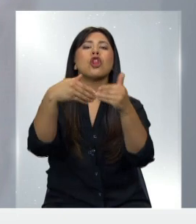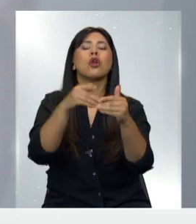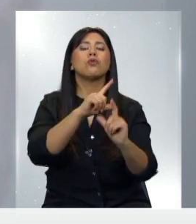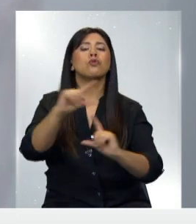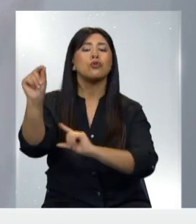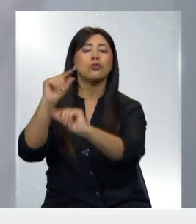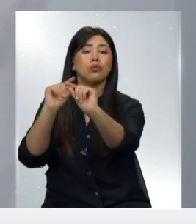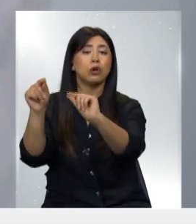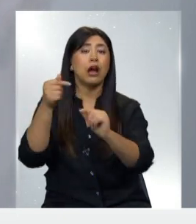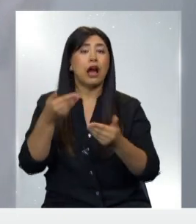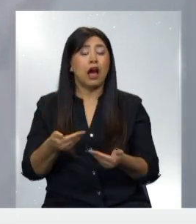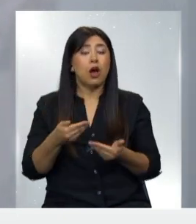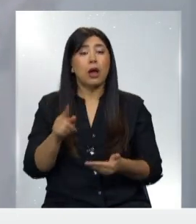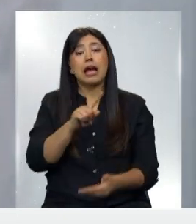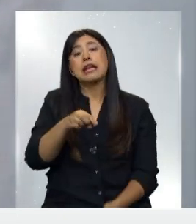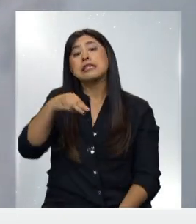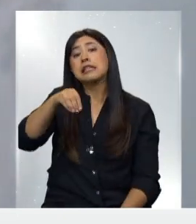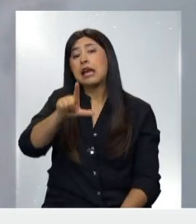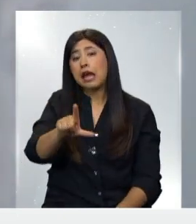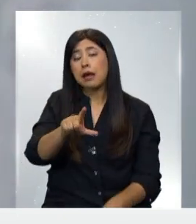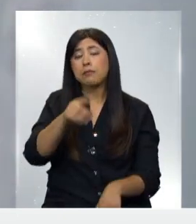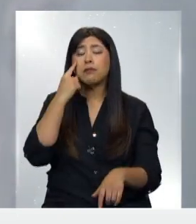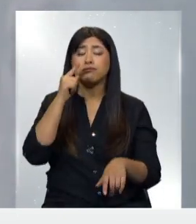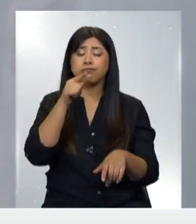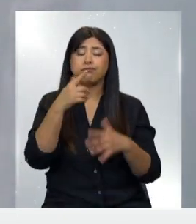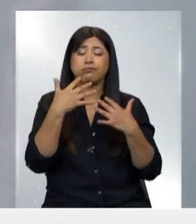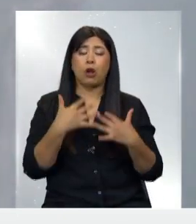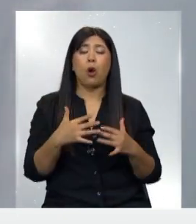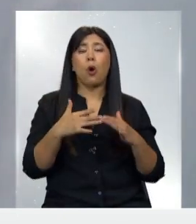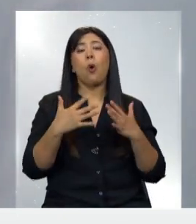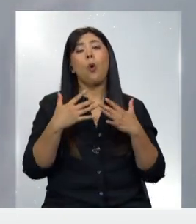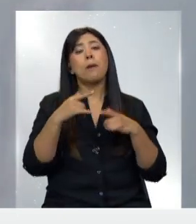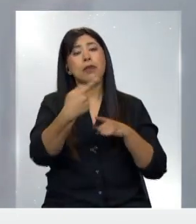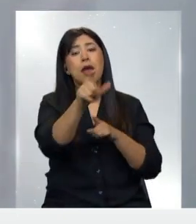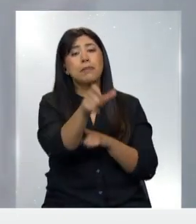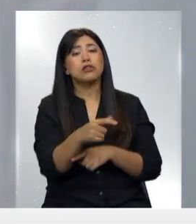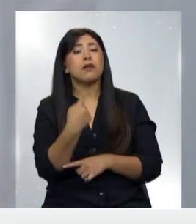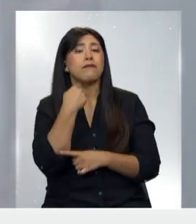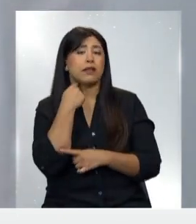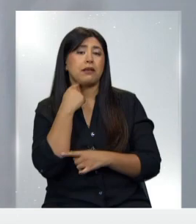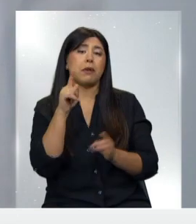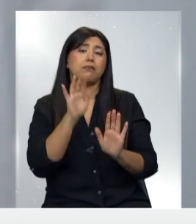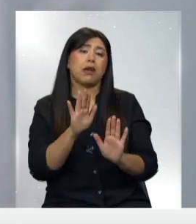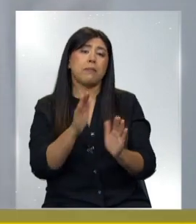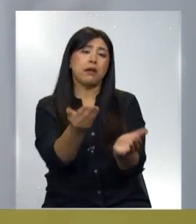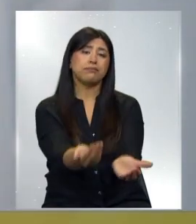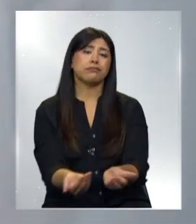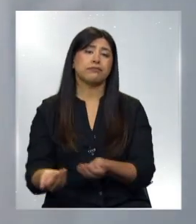Mientras, en el servicio médico legal, continúa el cuerpo de la víctima a la espera de ser retirado.